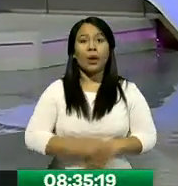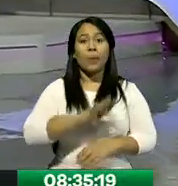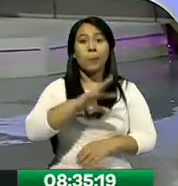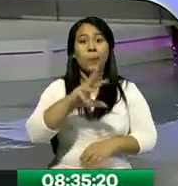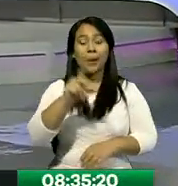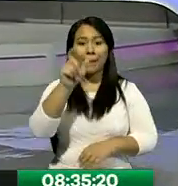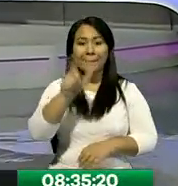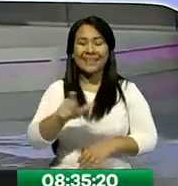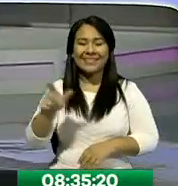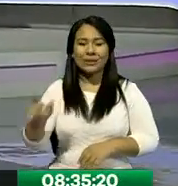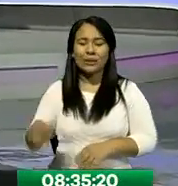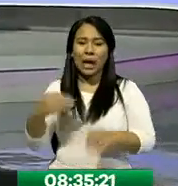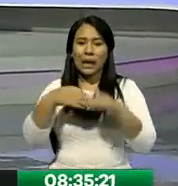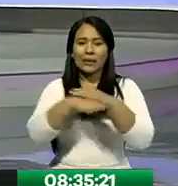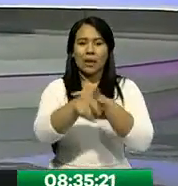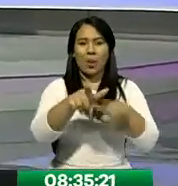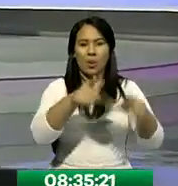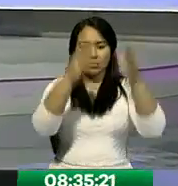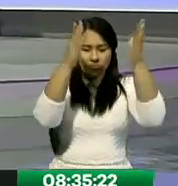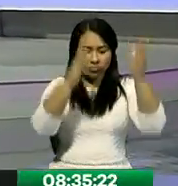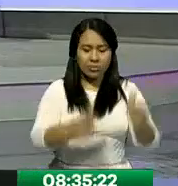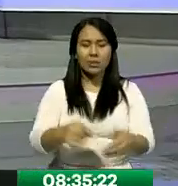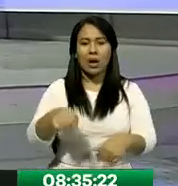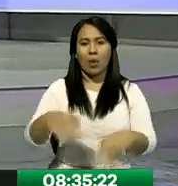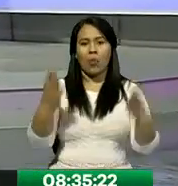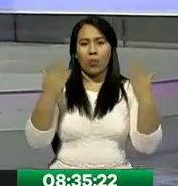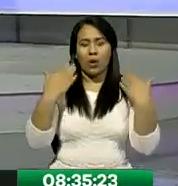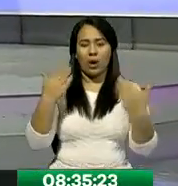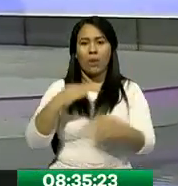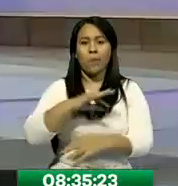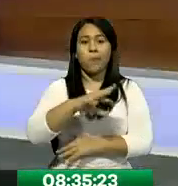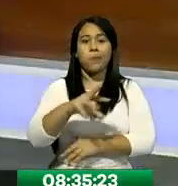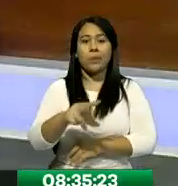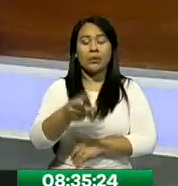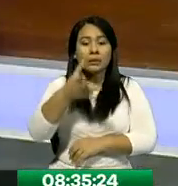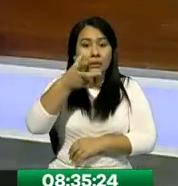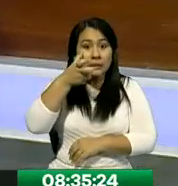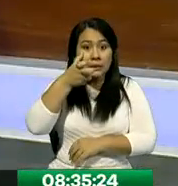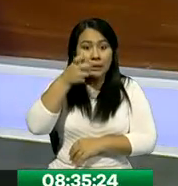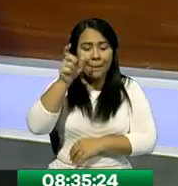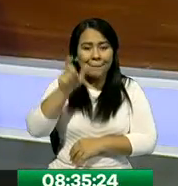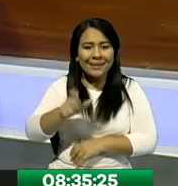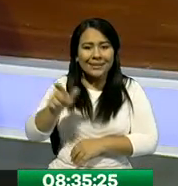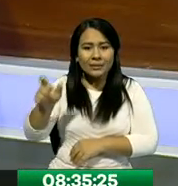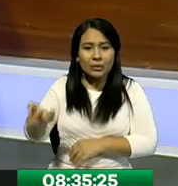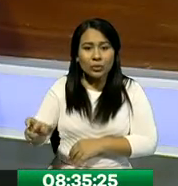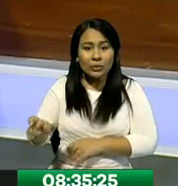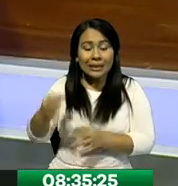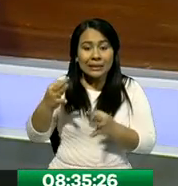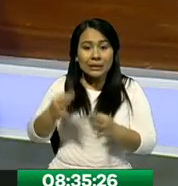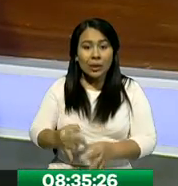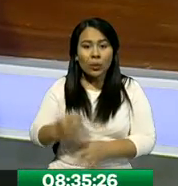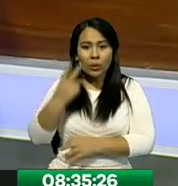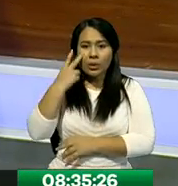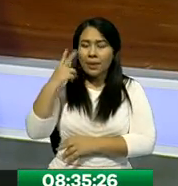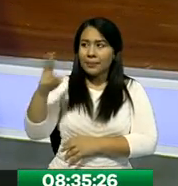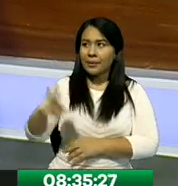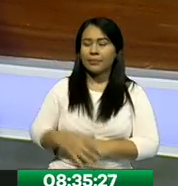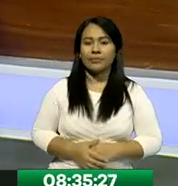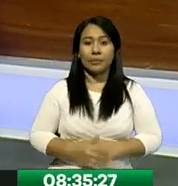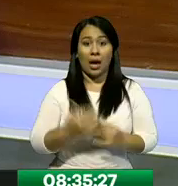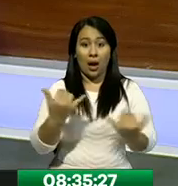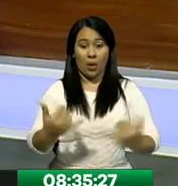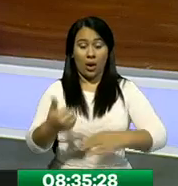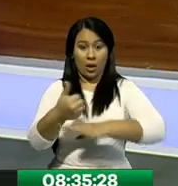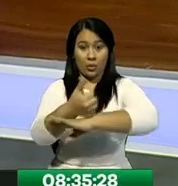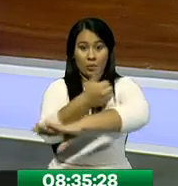Delincuentes asaltaron un local comercial en Guayaquil. El robo fue captado por las cámaras de seguridad de ese lugar. Las